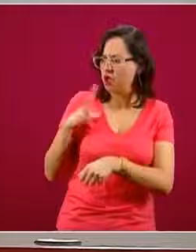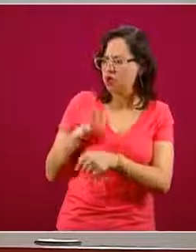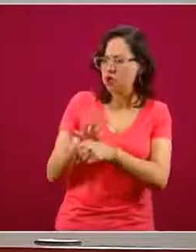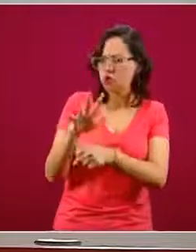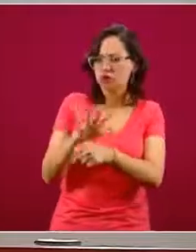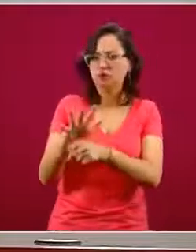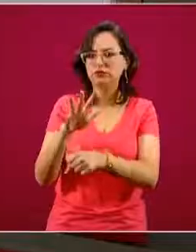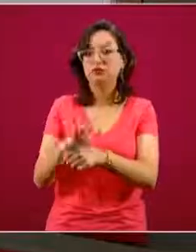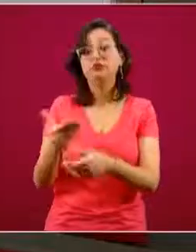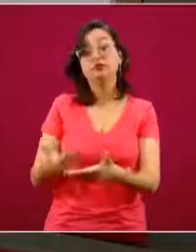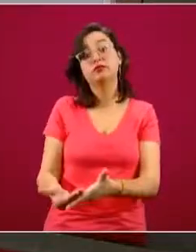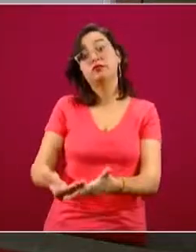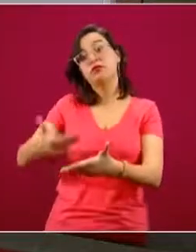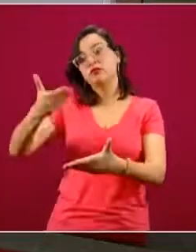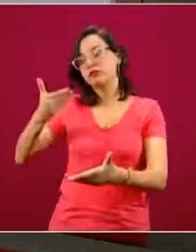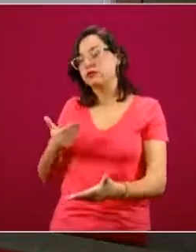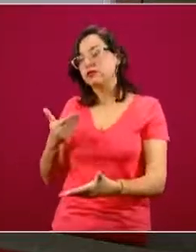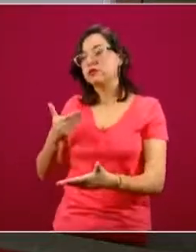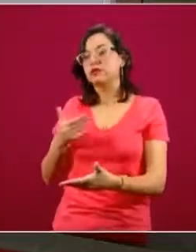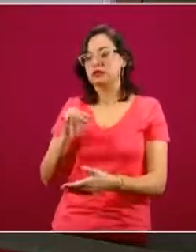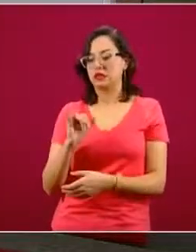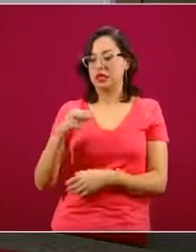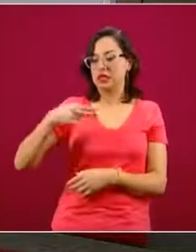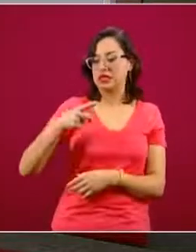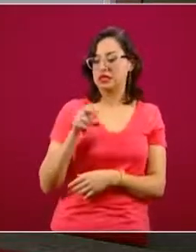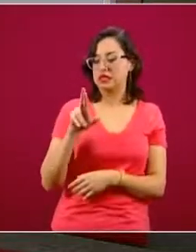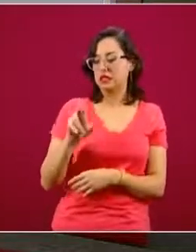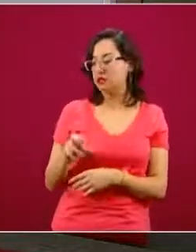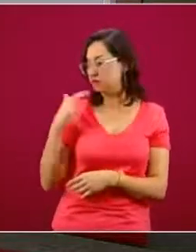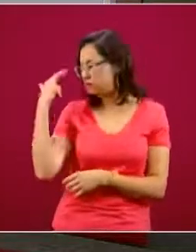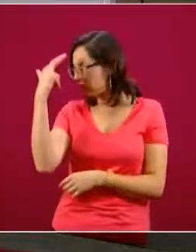una evaluación comparativa por el INDRE y se